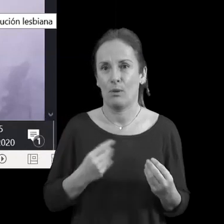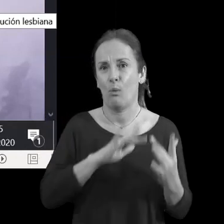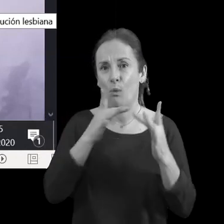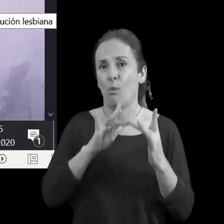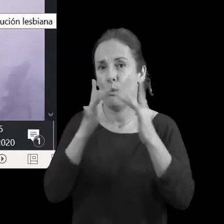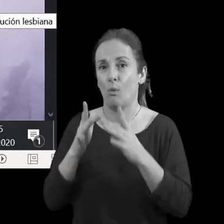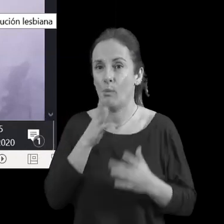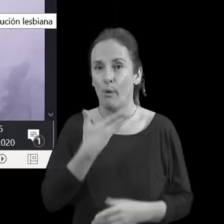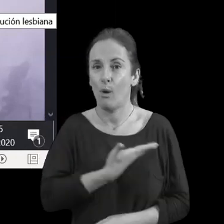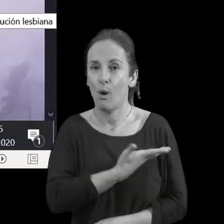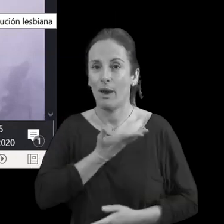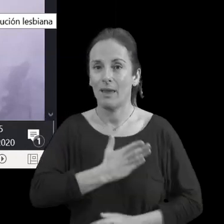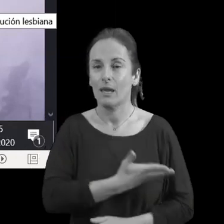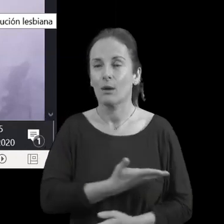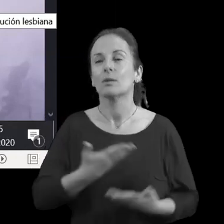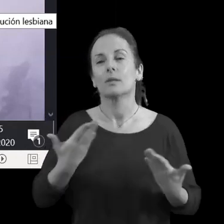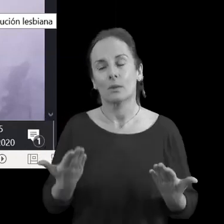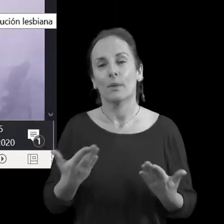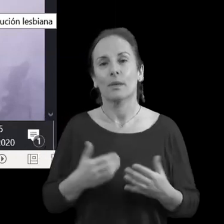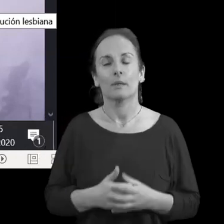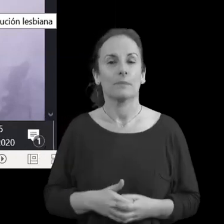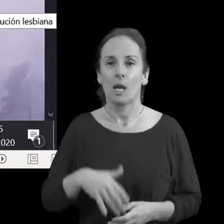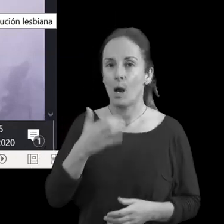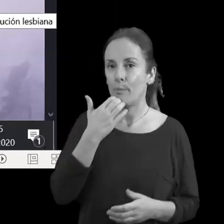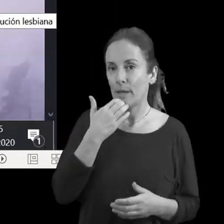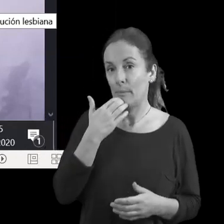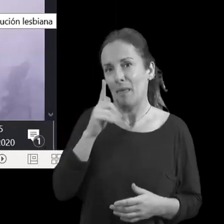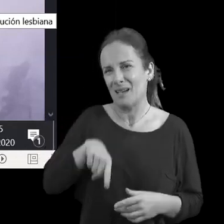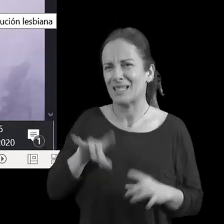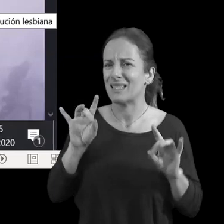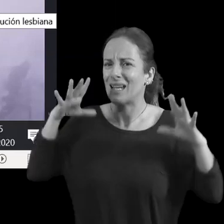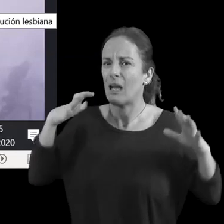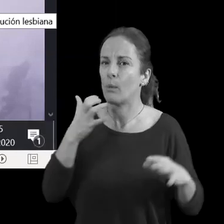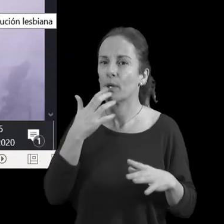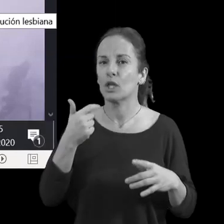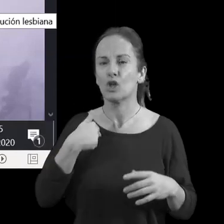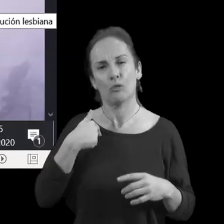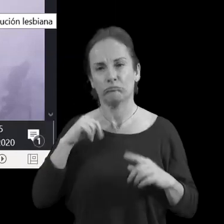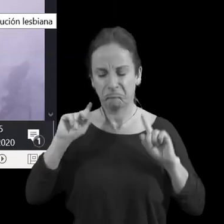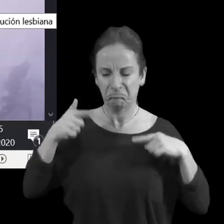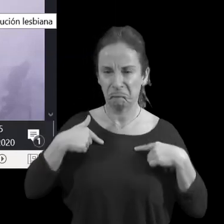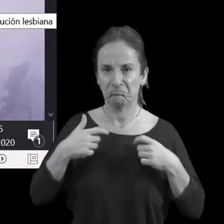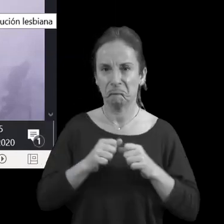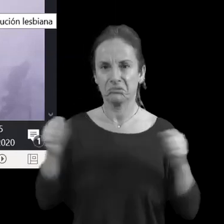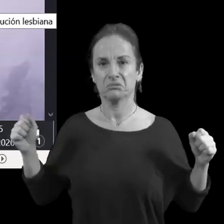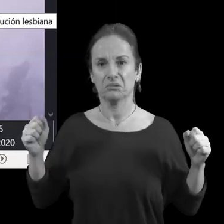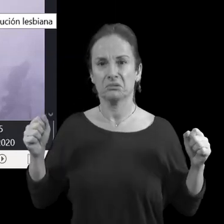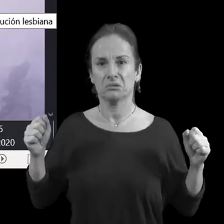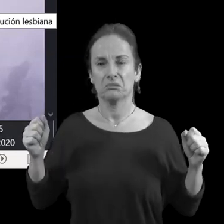estamos hablando en términos individuales, ¿no? De si yo salgo del armario o no, hablo de mi vida o no y cómo lo hago, sino que yo tengo